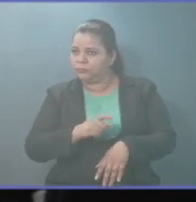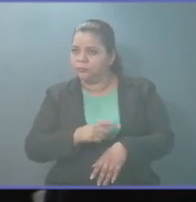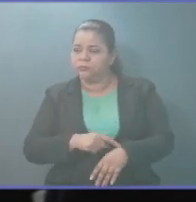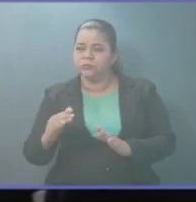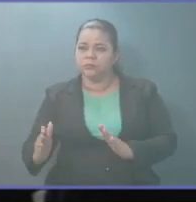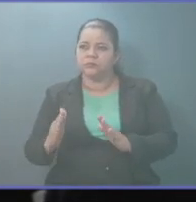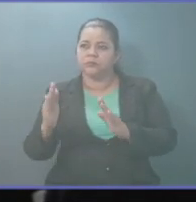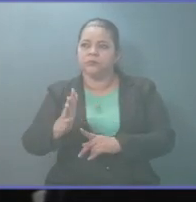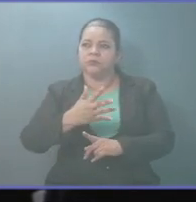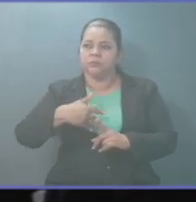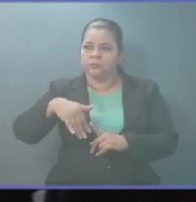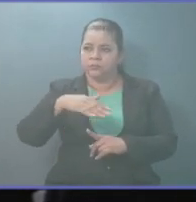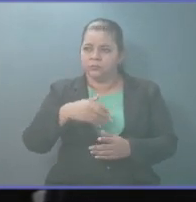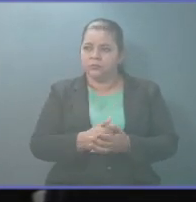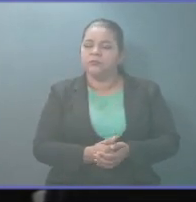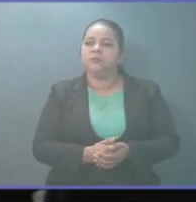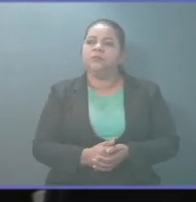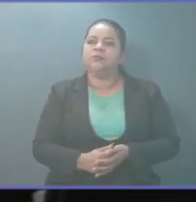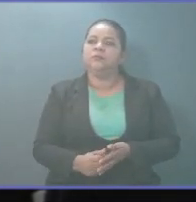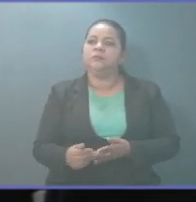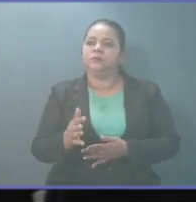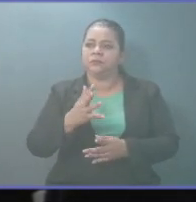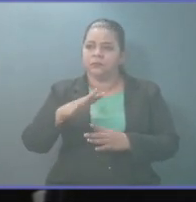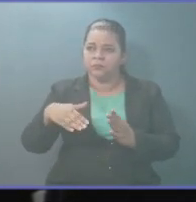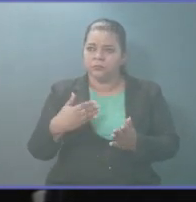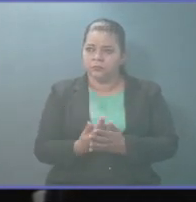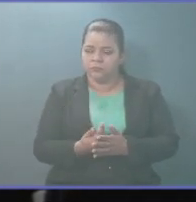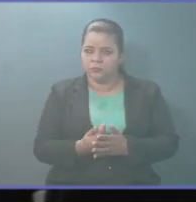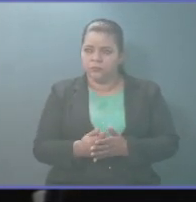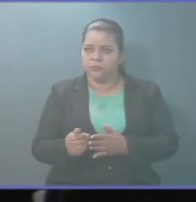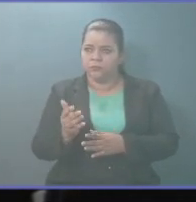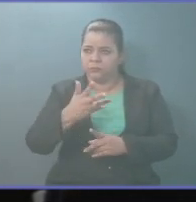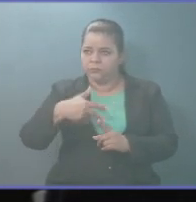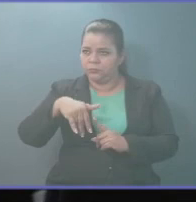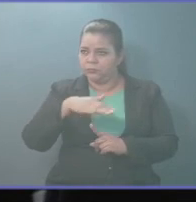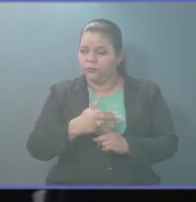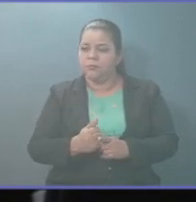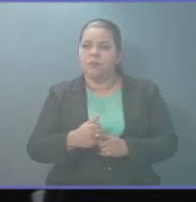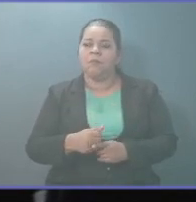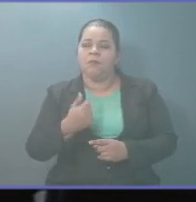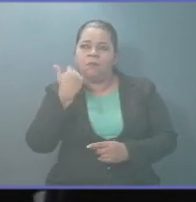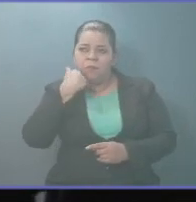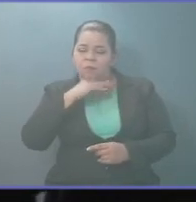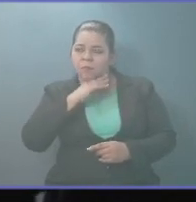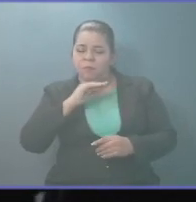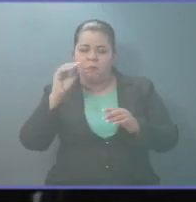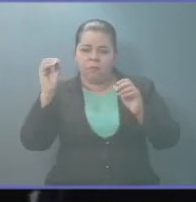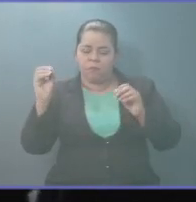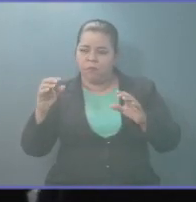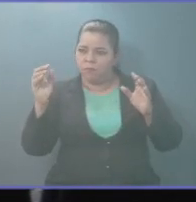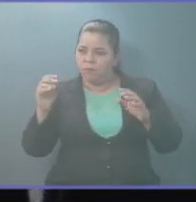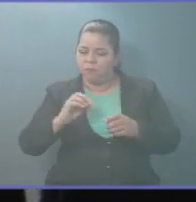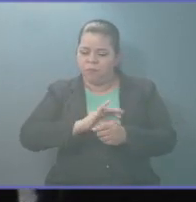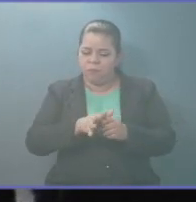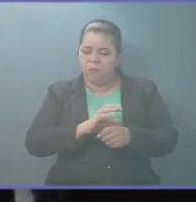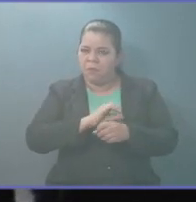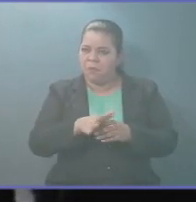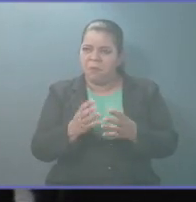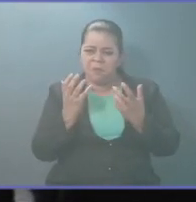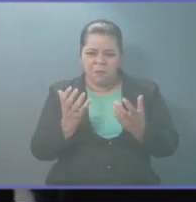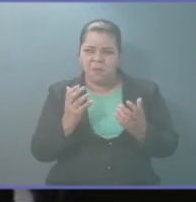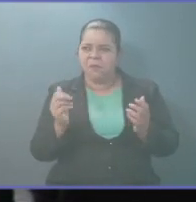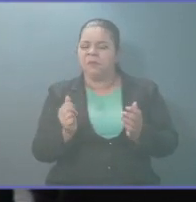eso. Diputado y Ricardo, ya tomaron en consideración también el tema de como esta ley también va a llevar un reglamento. Al reglamento, para